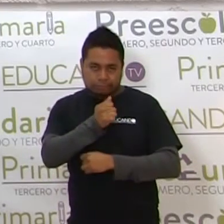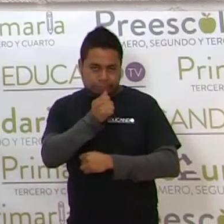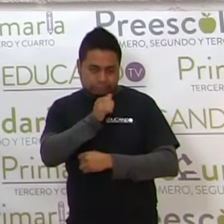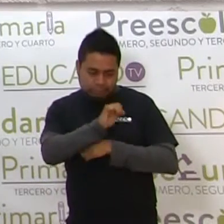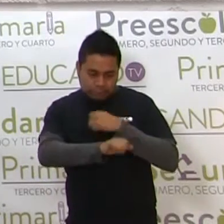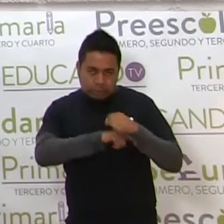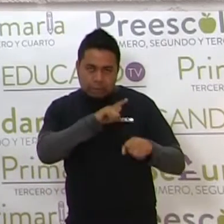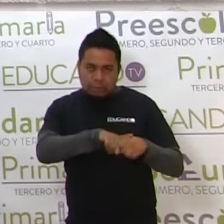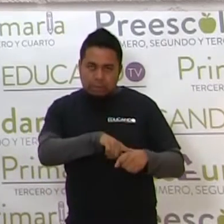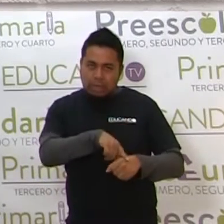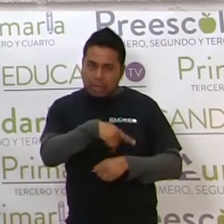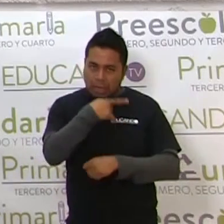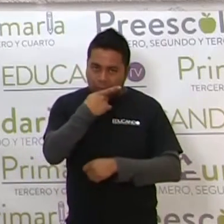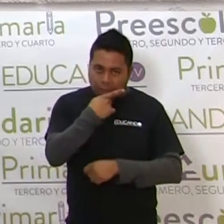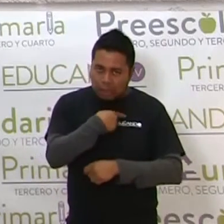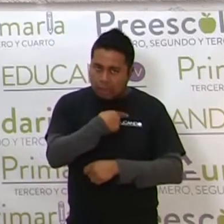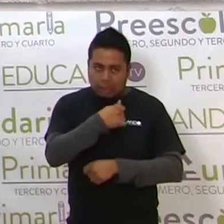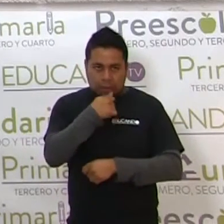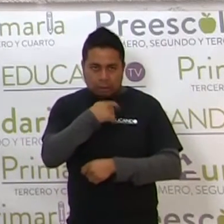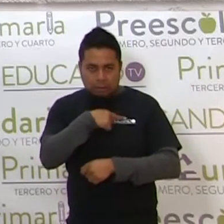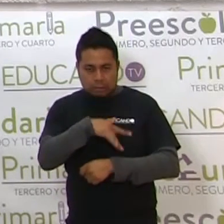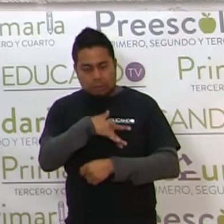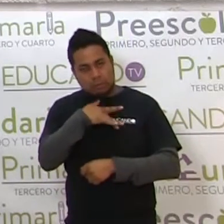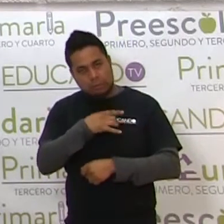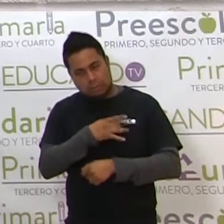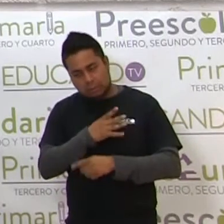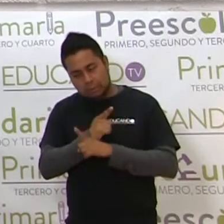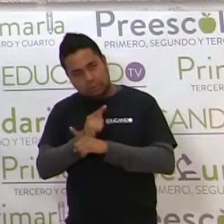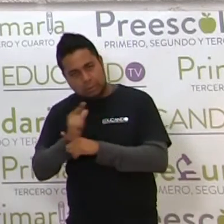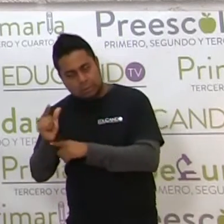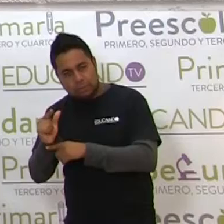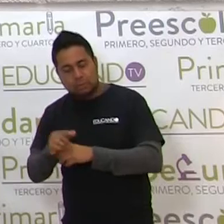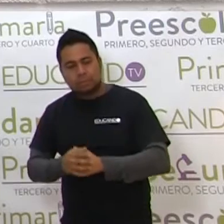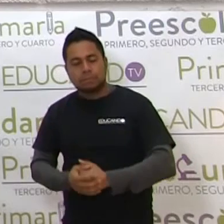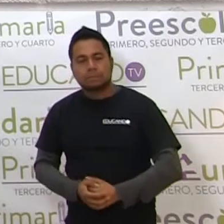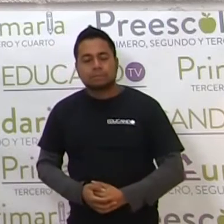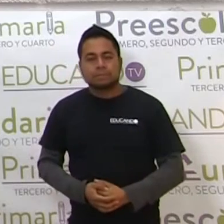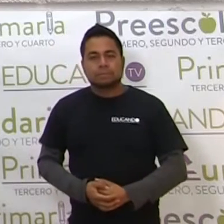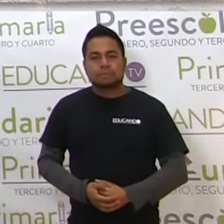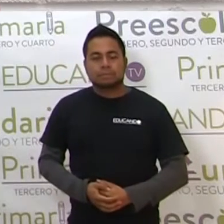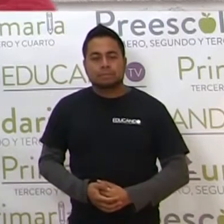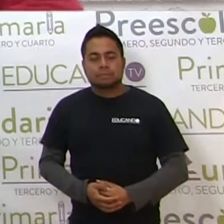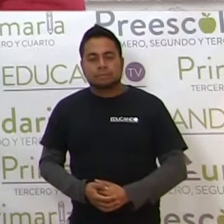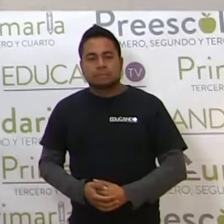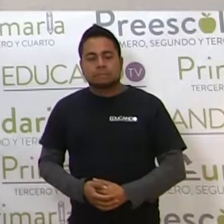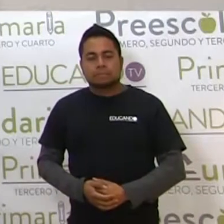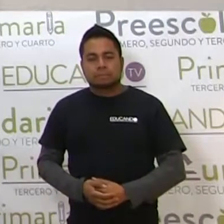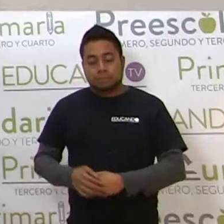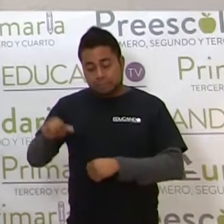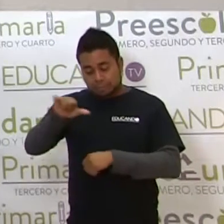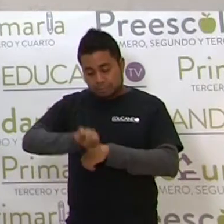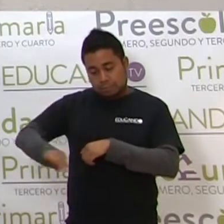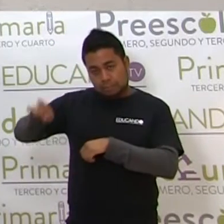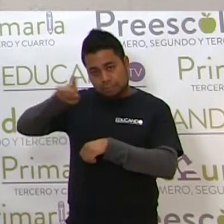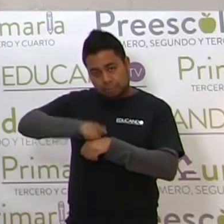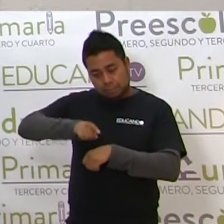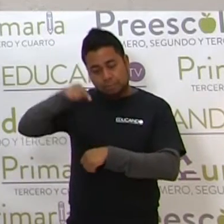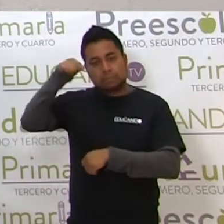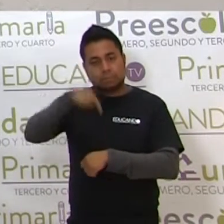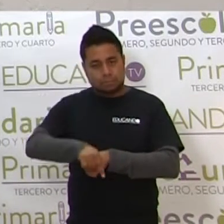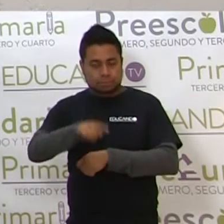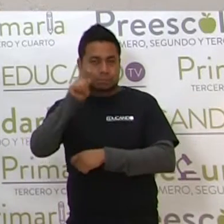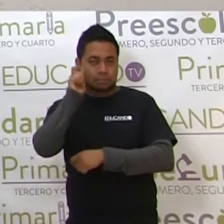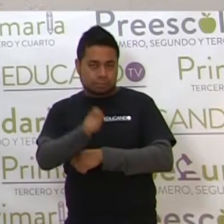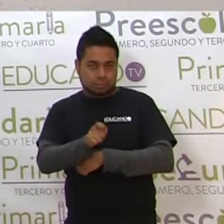me daría como miedo pues bueno el día de hoy vamos a trabajar